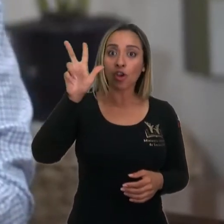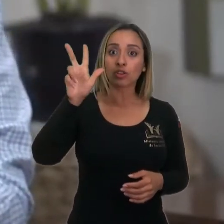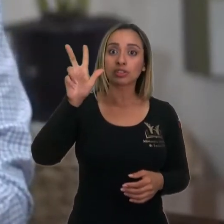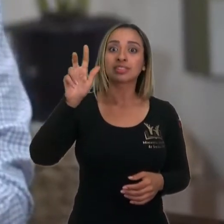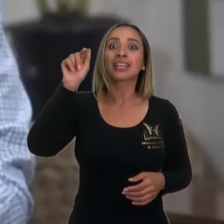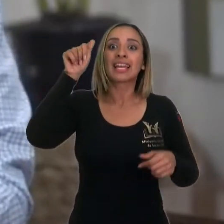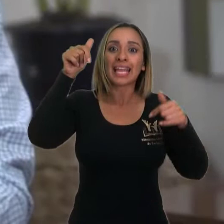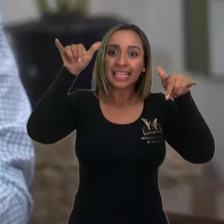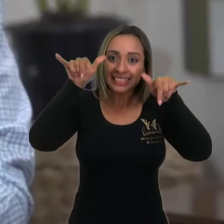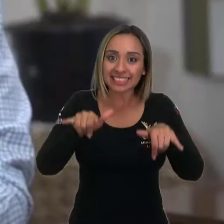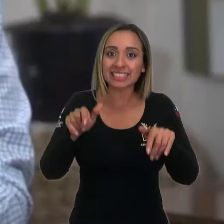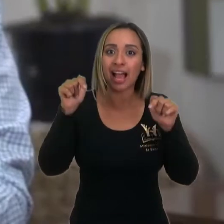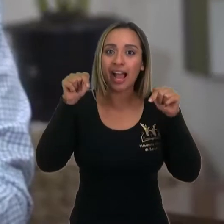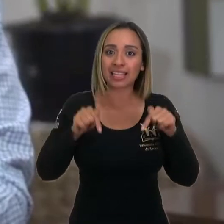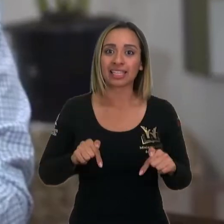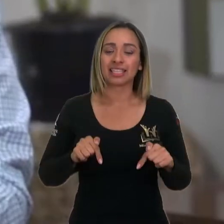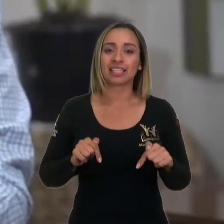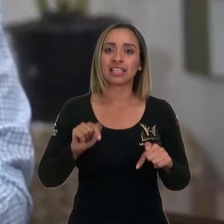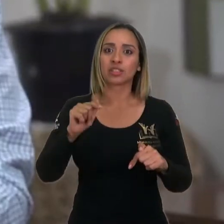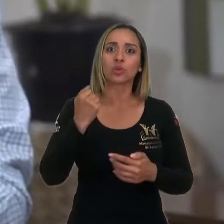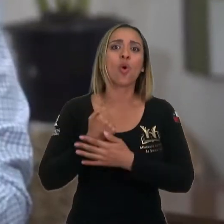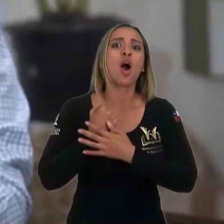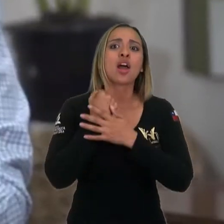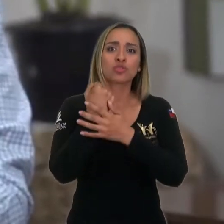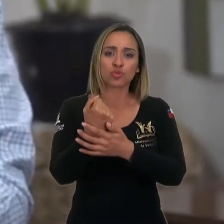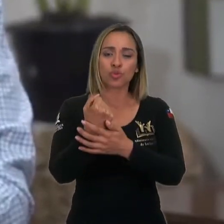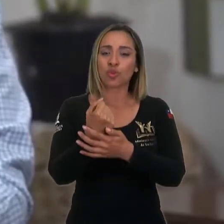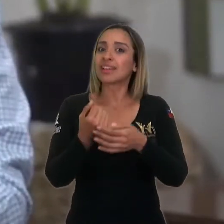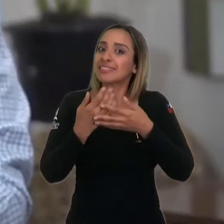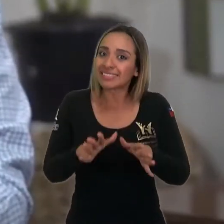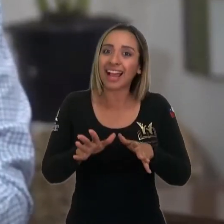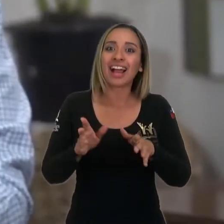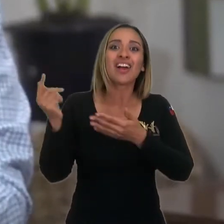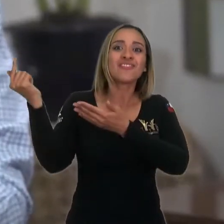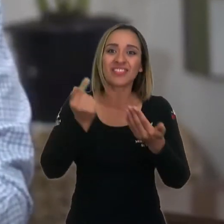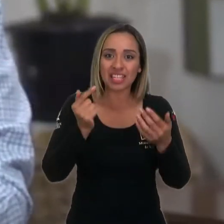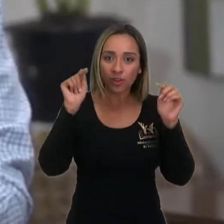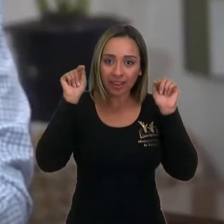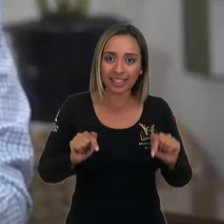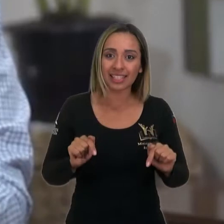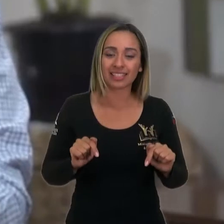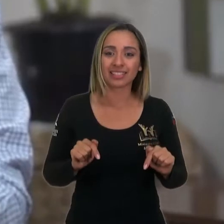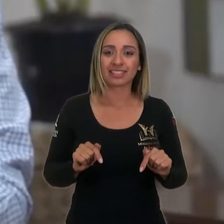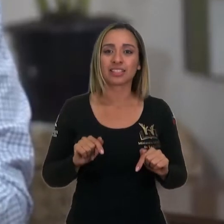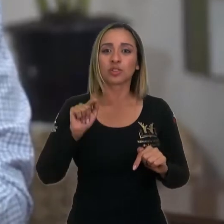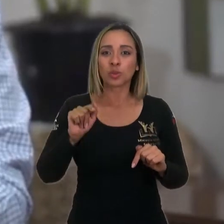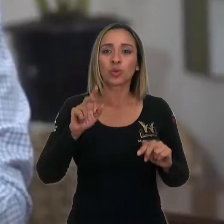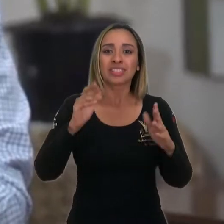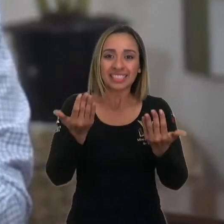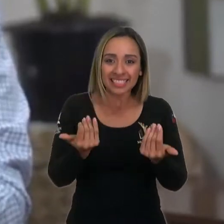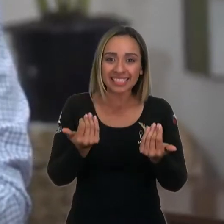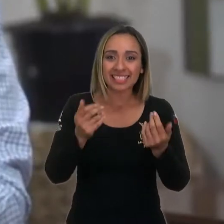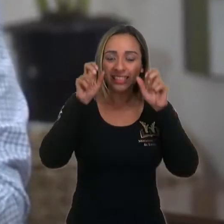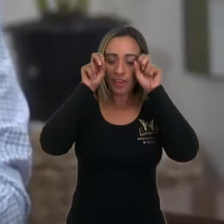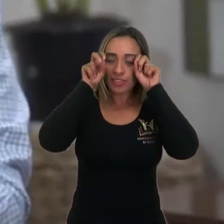Dios, siempre está presente. Tu socorro no vendrá. Tu socorro ya vino, ya está contigo. Necesitas abrir